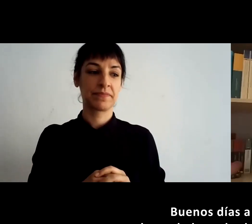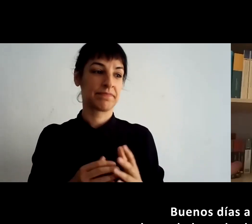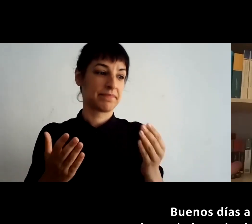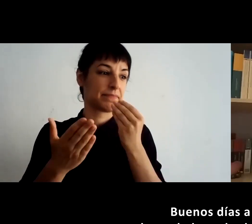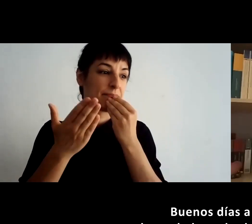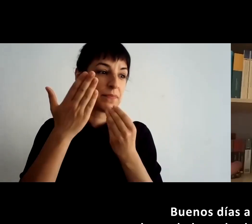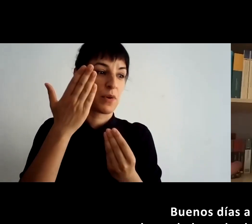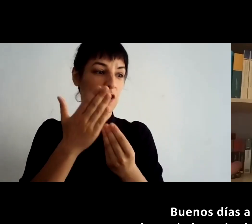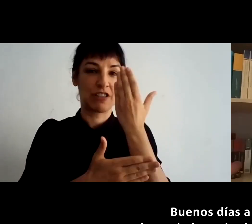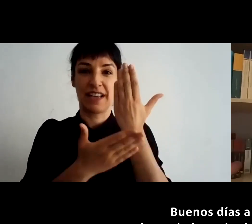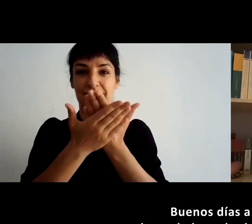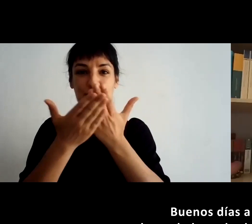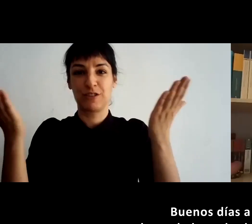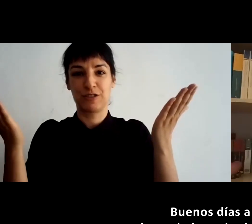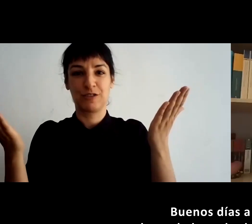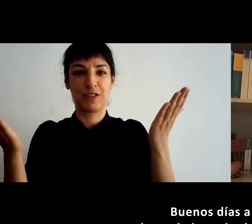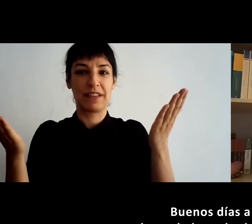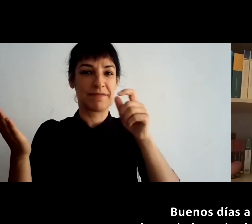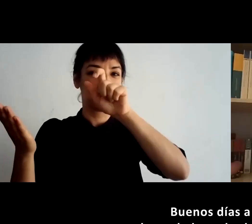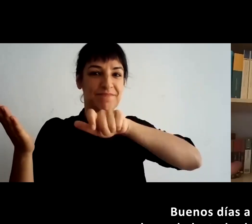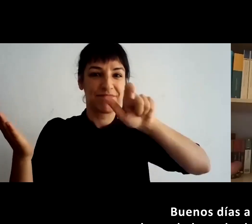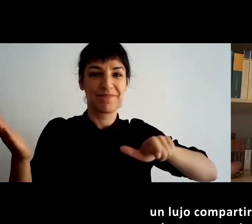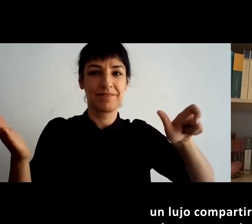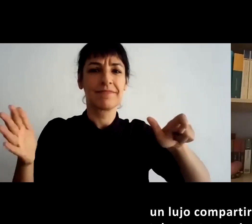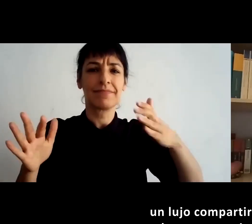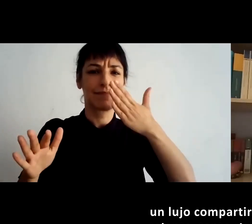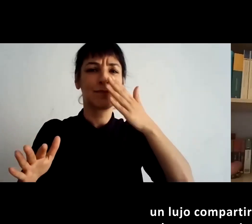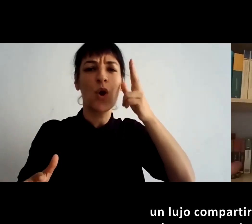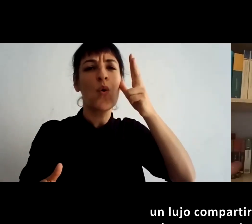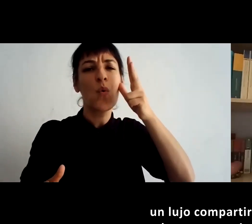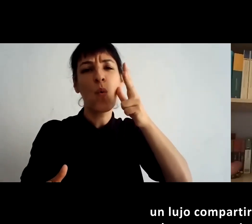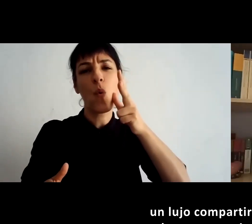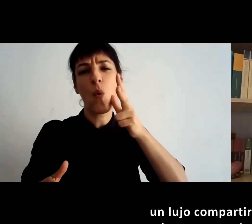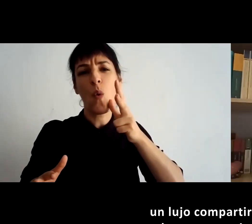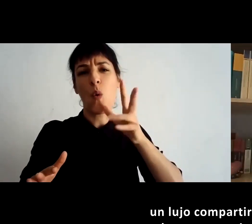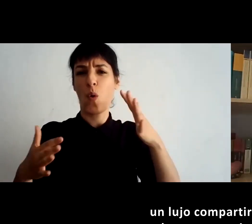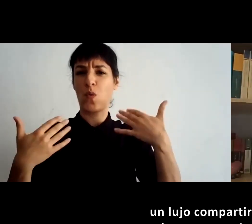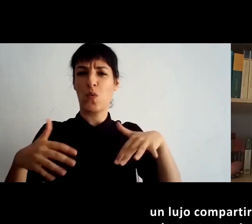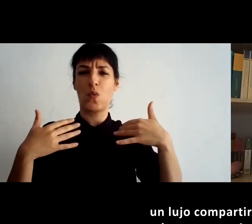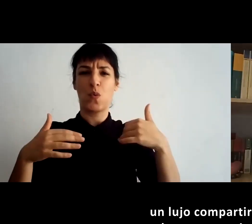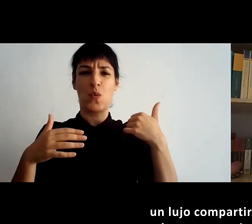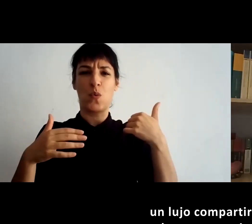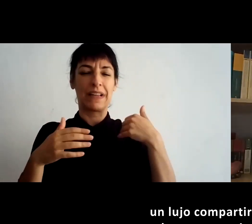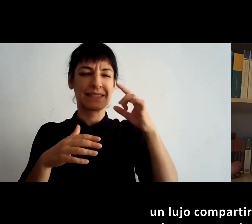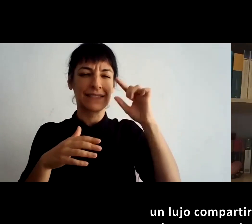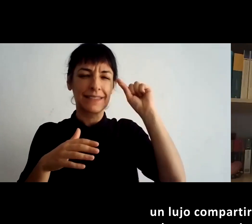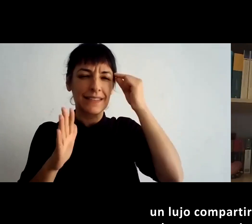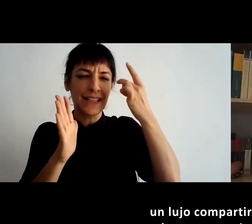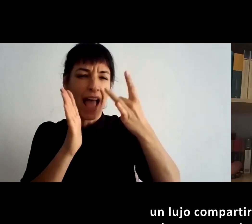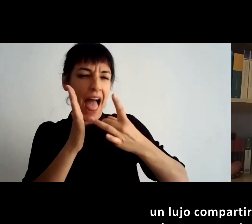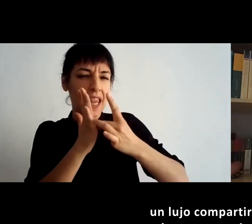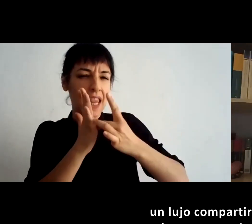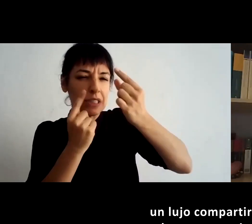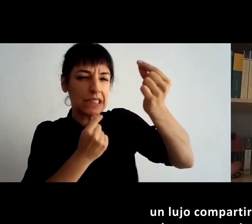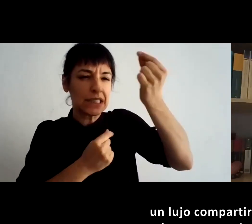días a todos, la verdad, a todas las personas. Es un lujo compartir con tanto talento, tanto